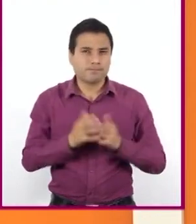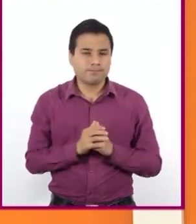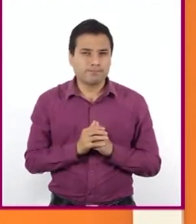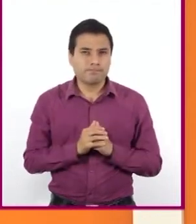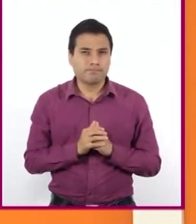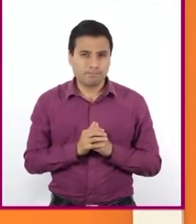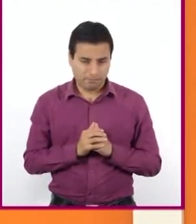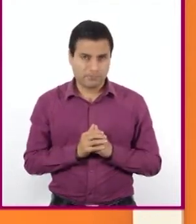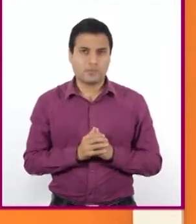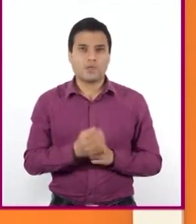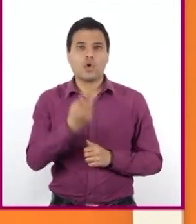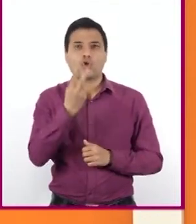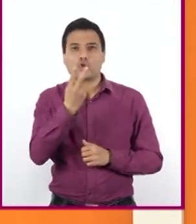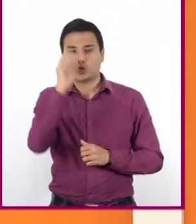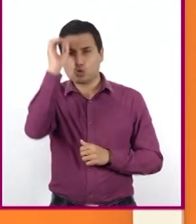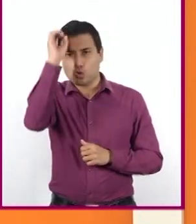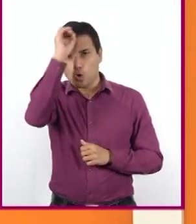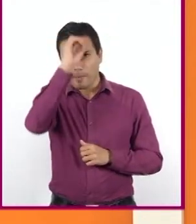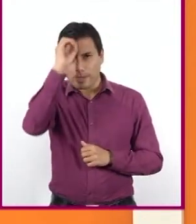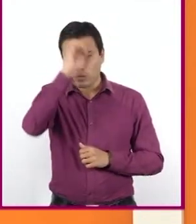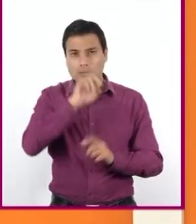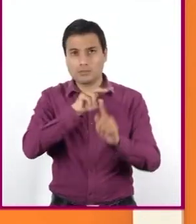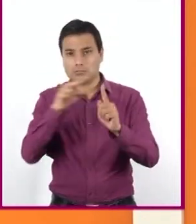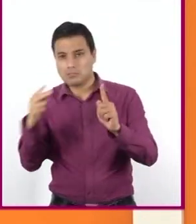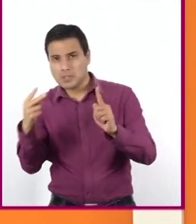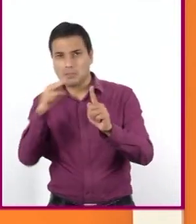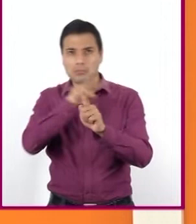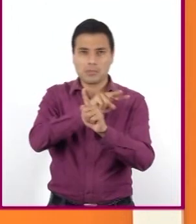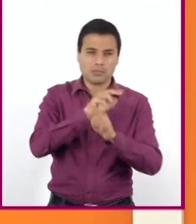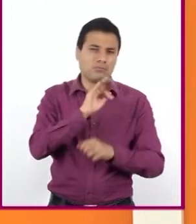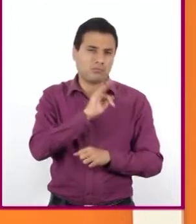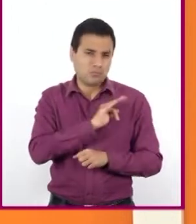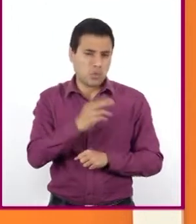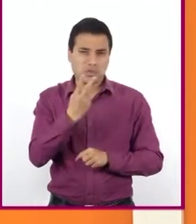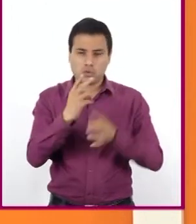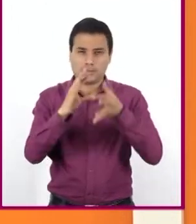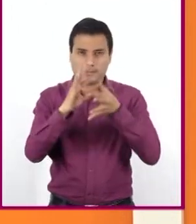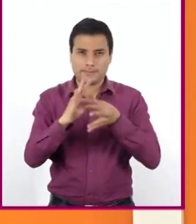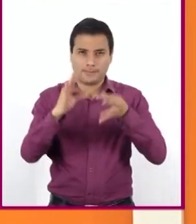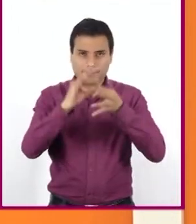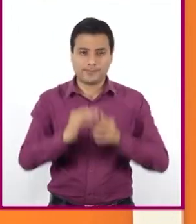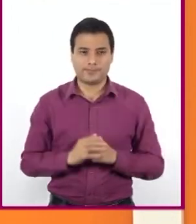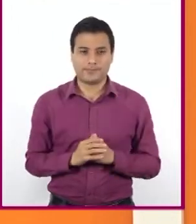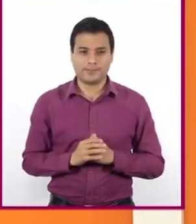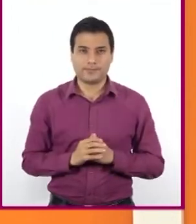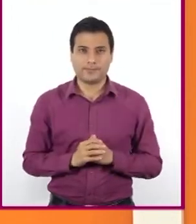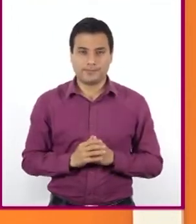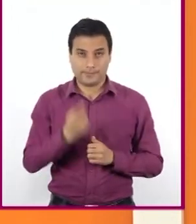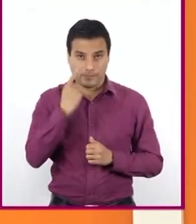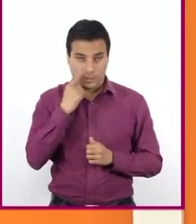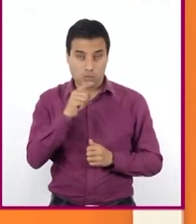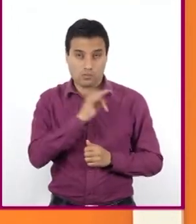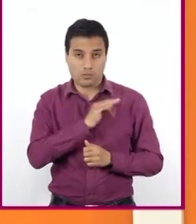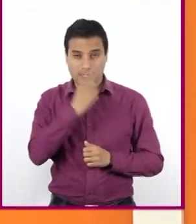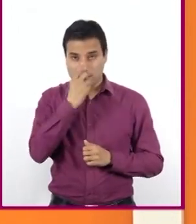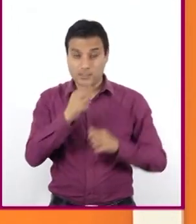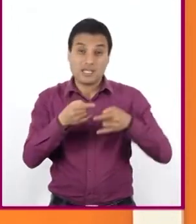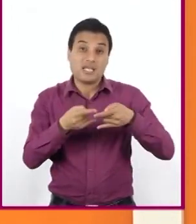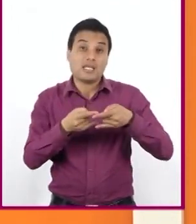versiones encontradas recurriendo a los siguientes indicadores. El historiador, nombre del